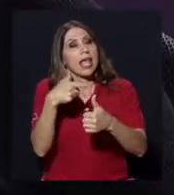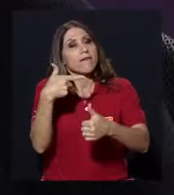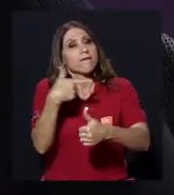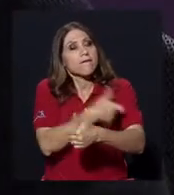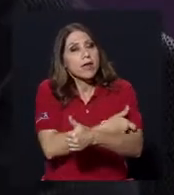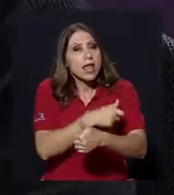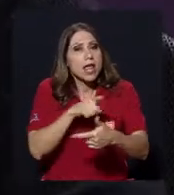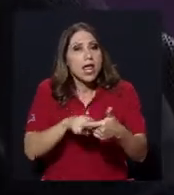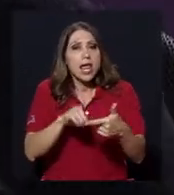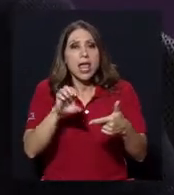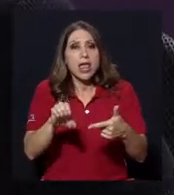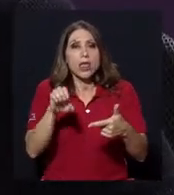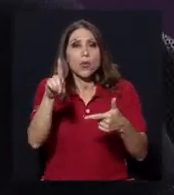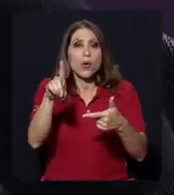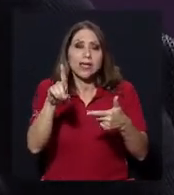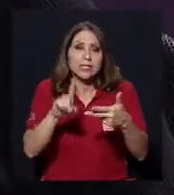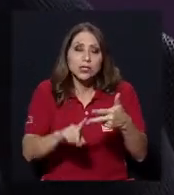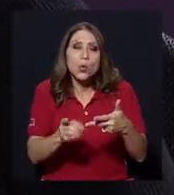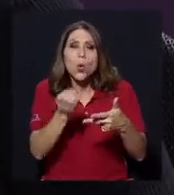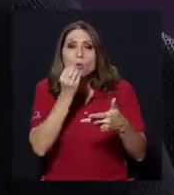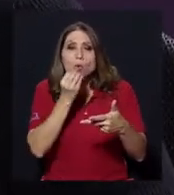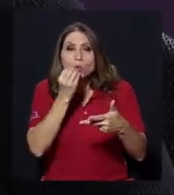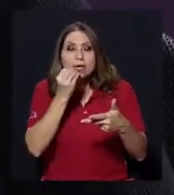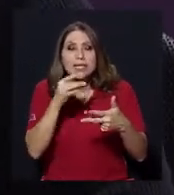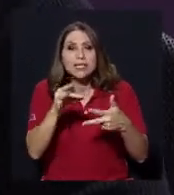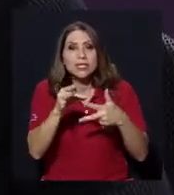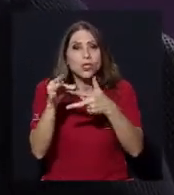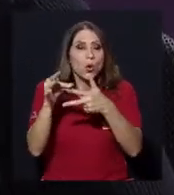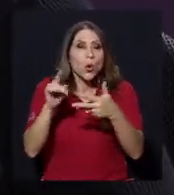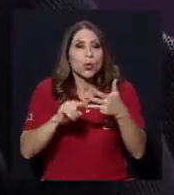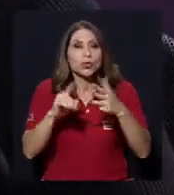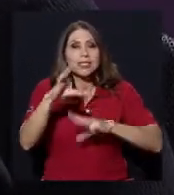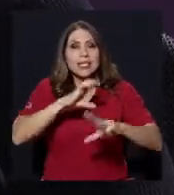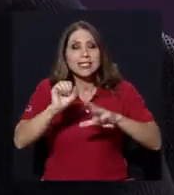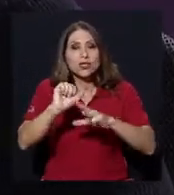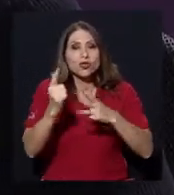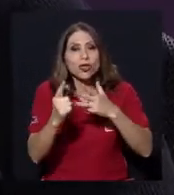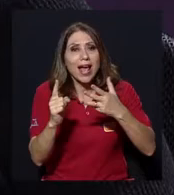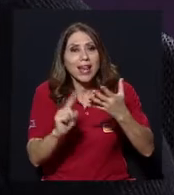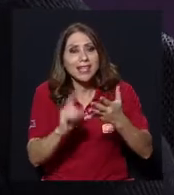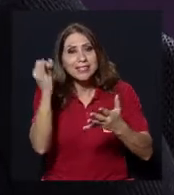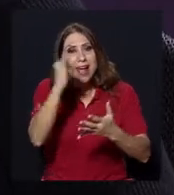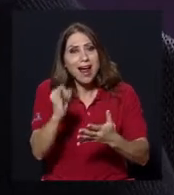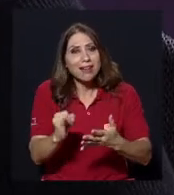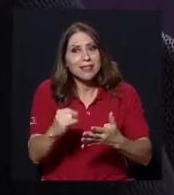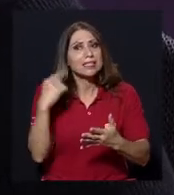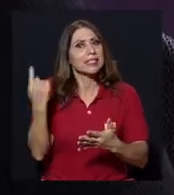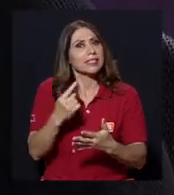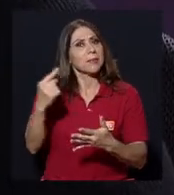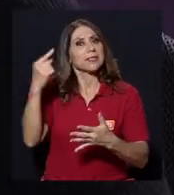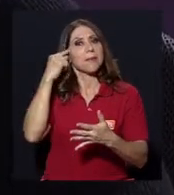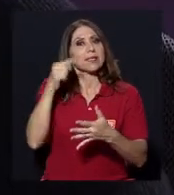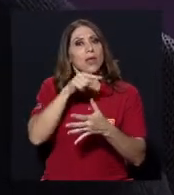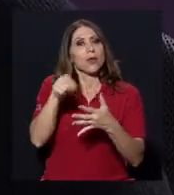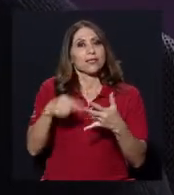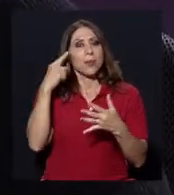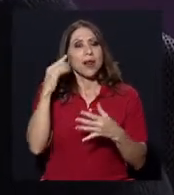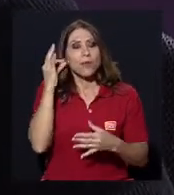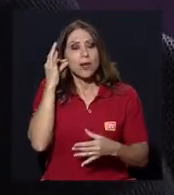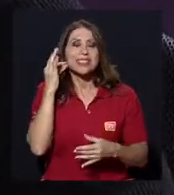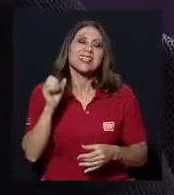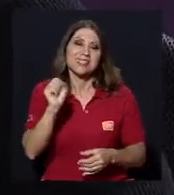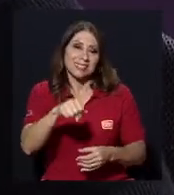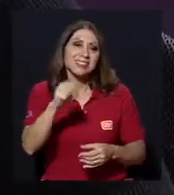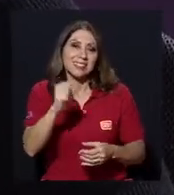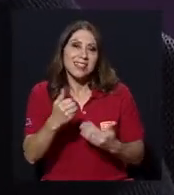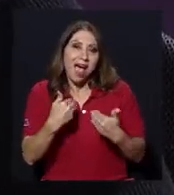en educación, en nutrición, ¿verdad? Etcétera. En ciencias sociales, en artes. Entonces, sí hay avances, las